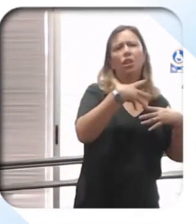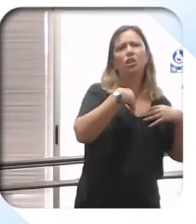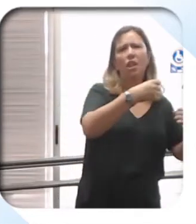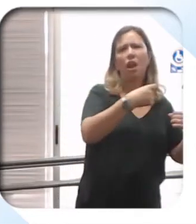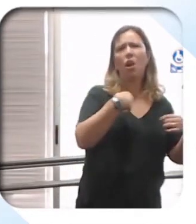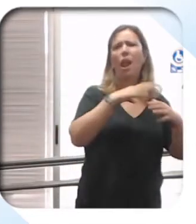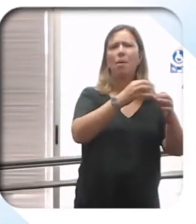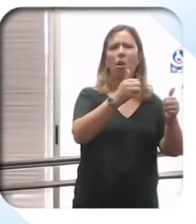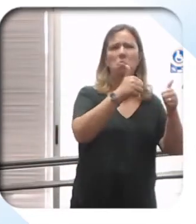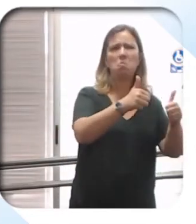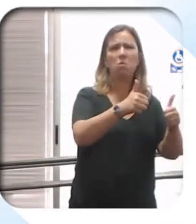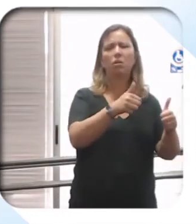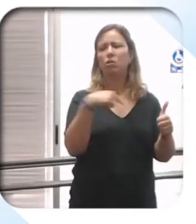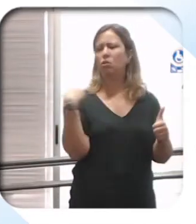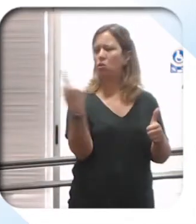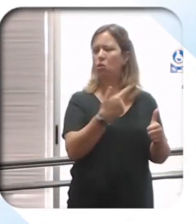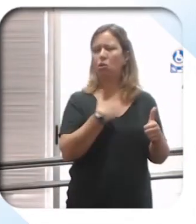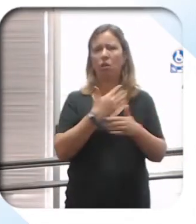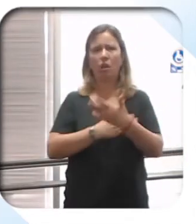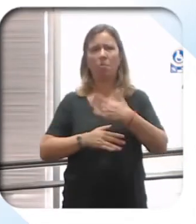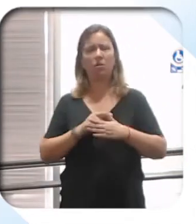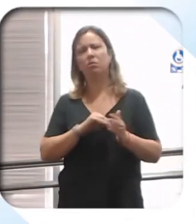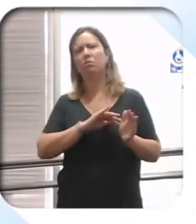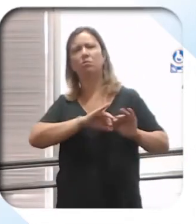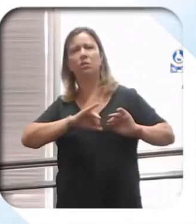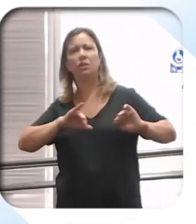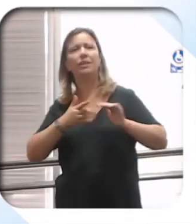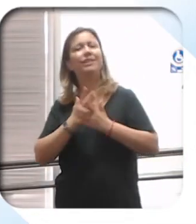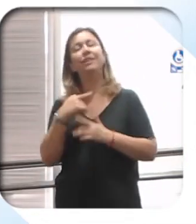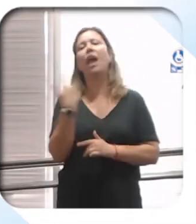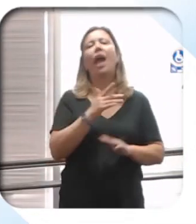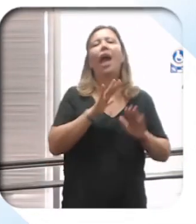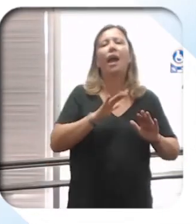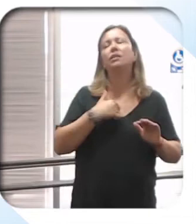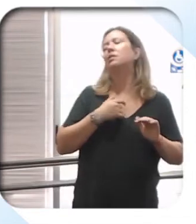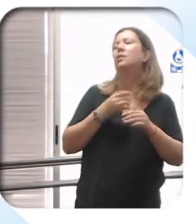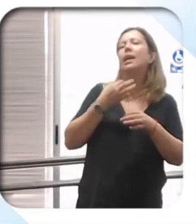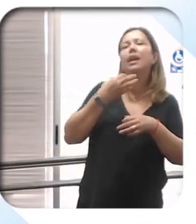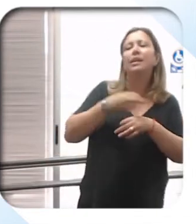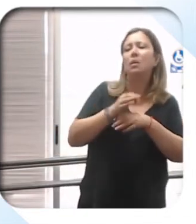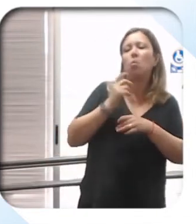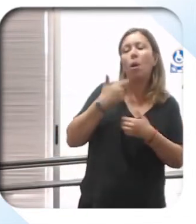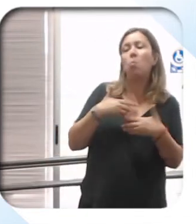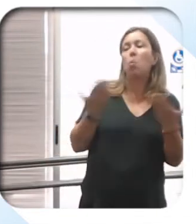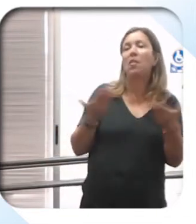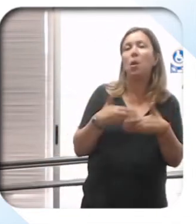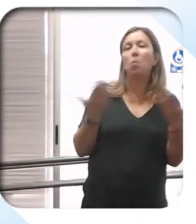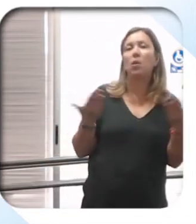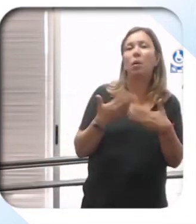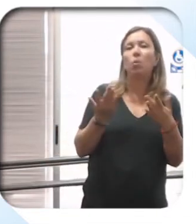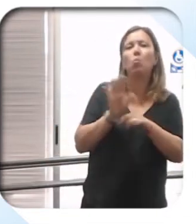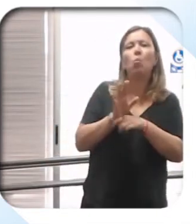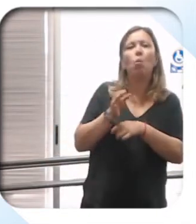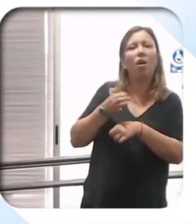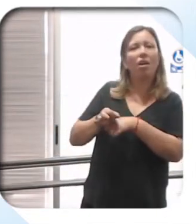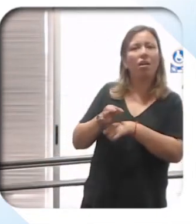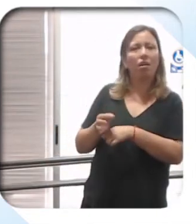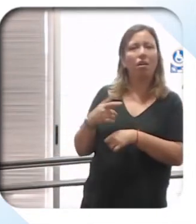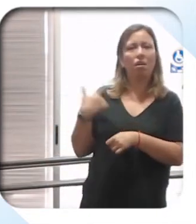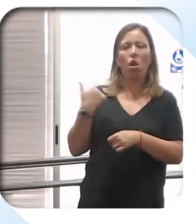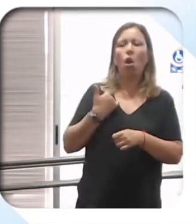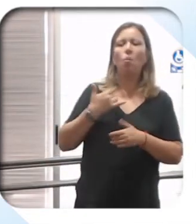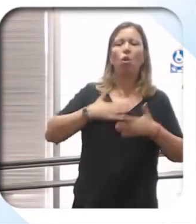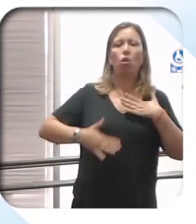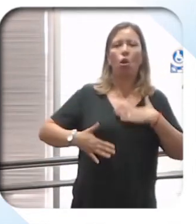válido, hermano, estamos educando en cómo tocamos ese